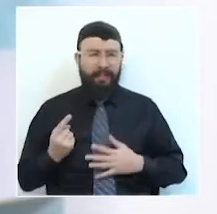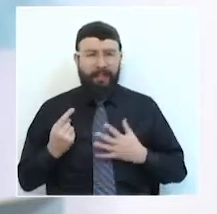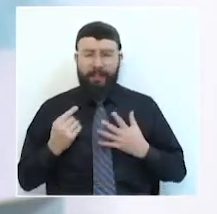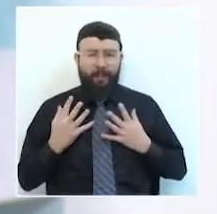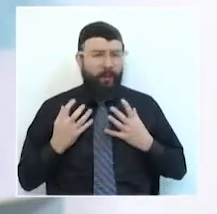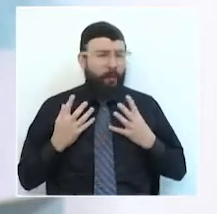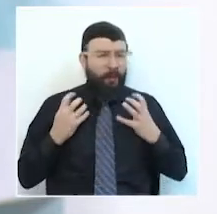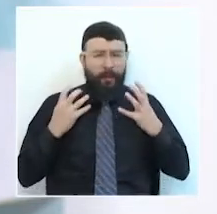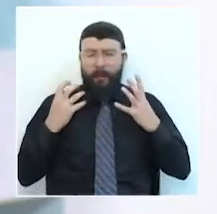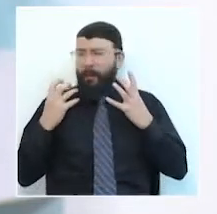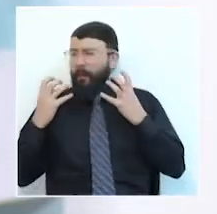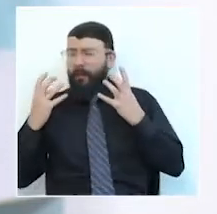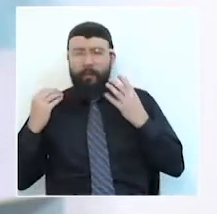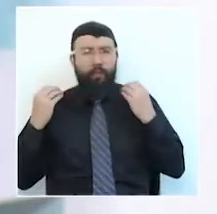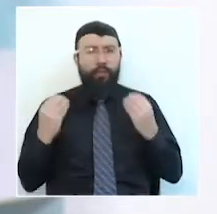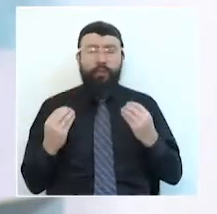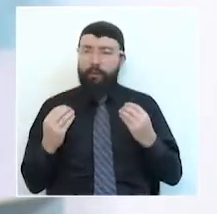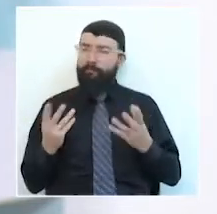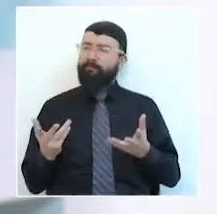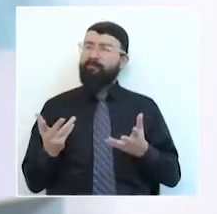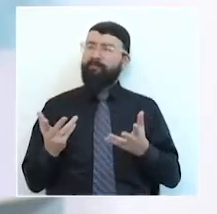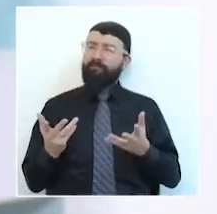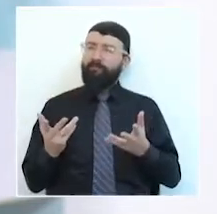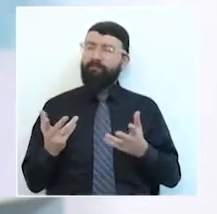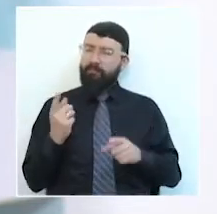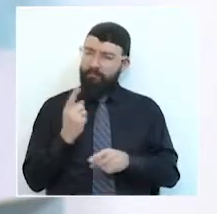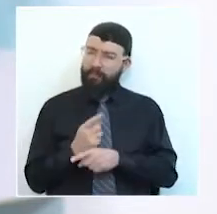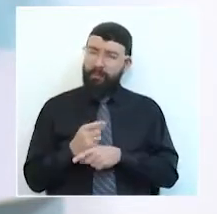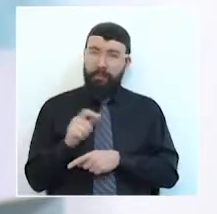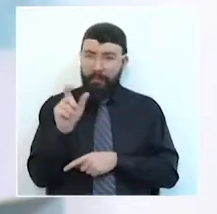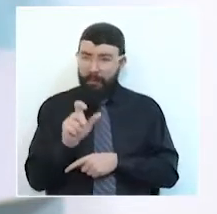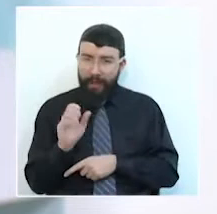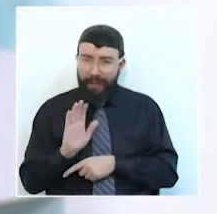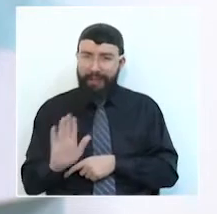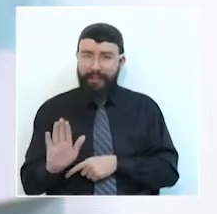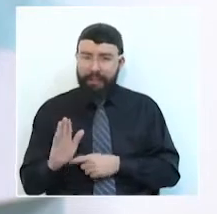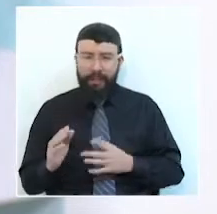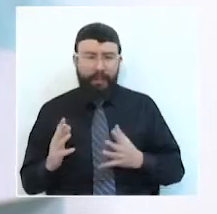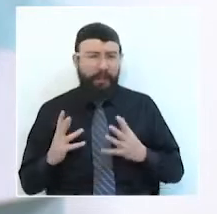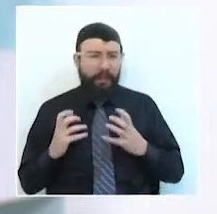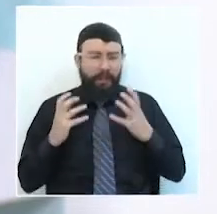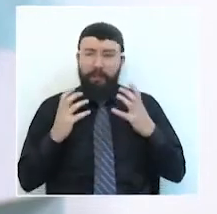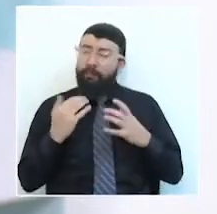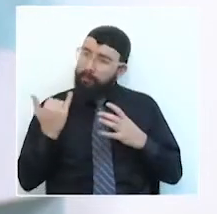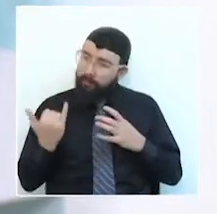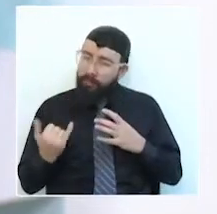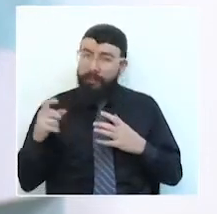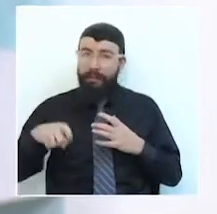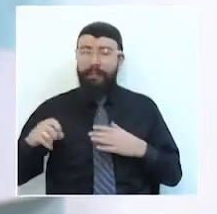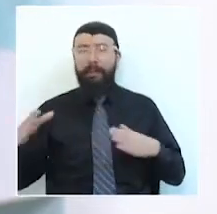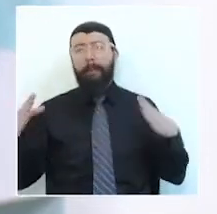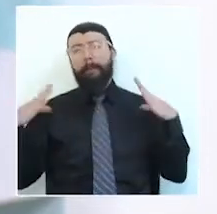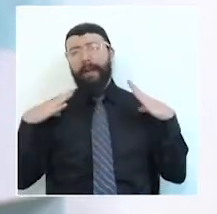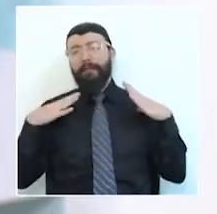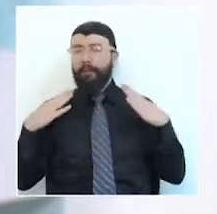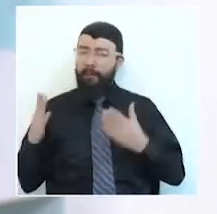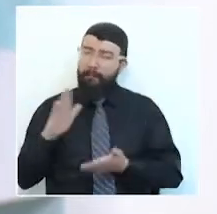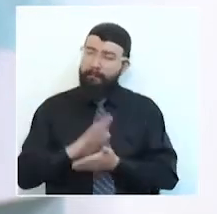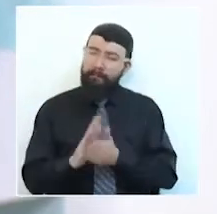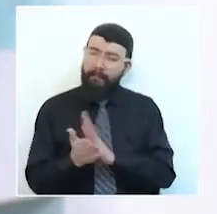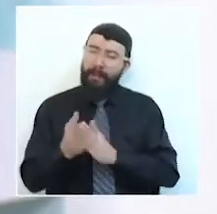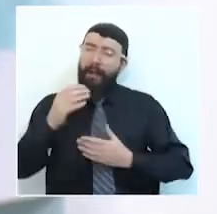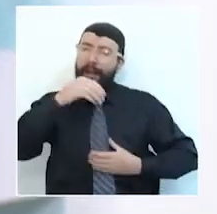nosotros creemos que él el momento de esas vacaciones de encontrar esa paz interior